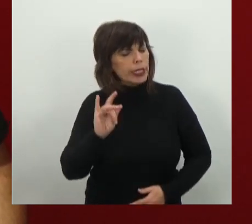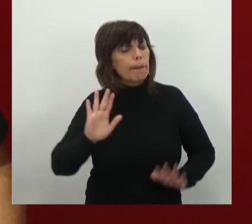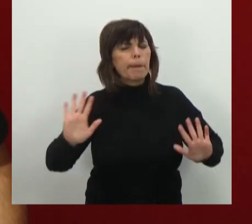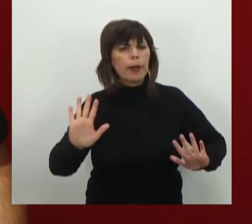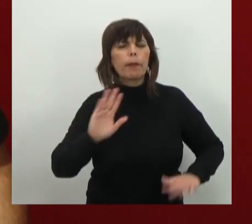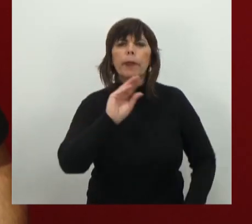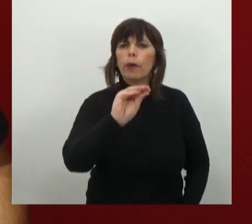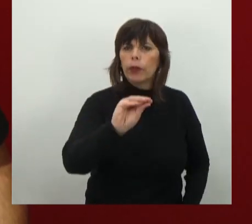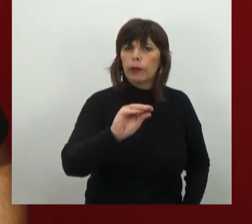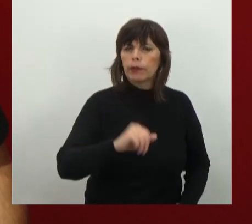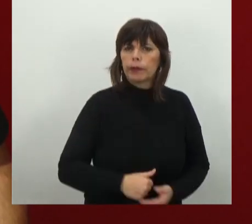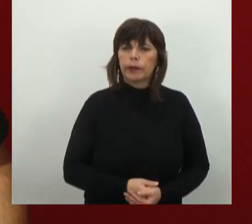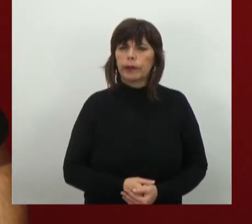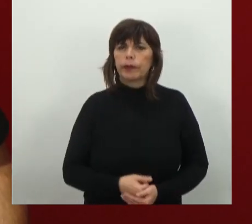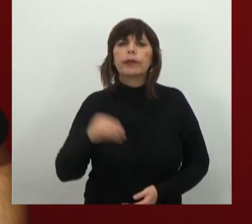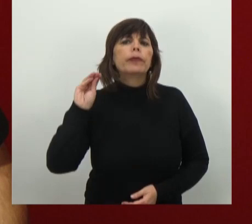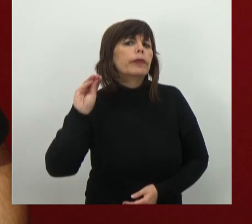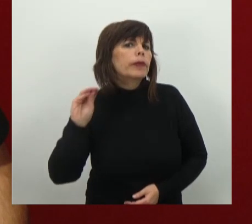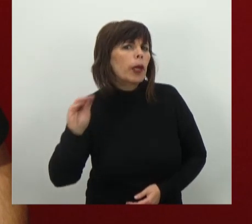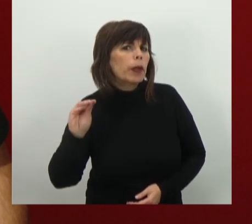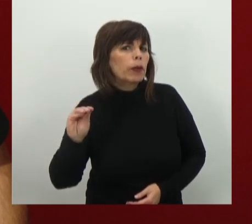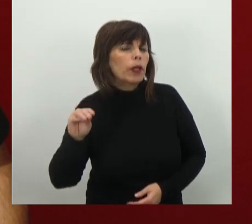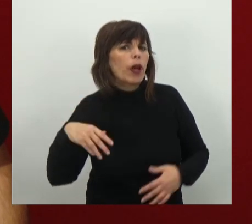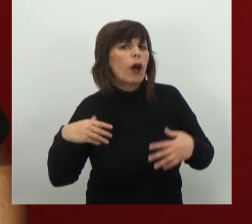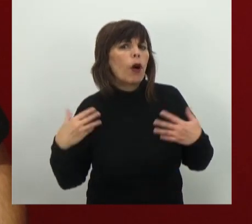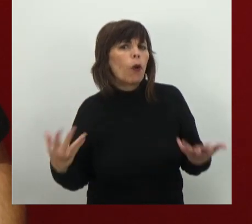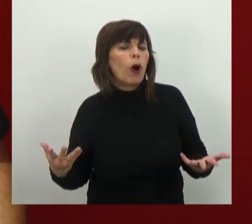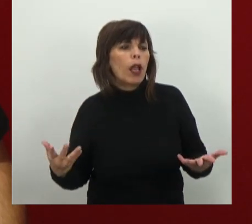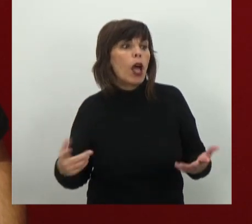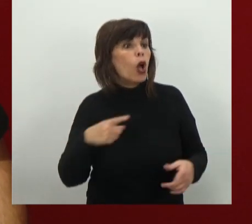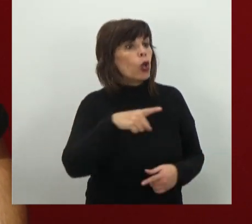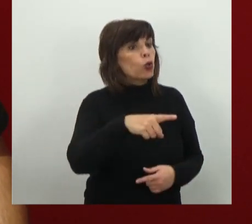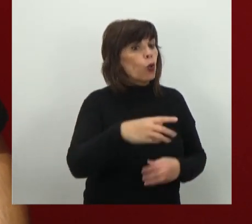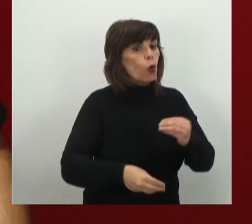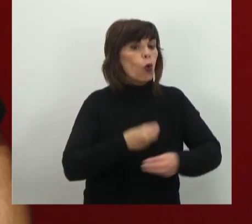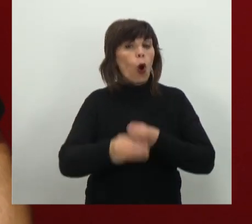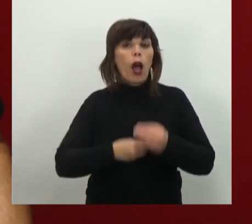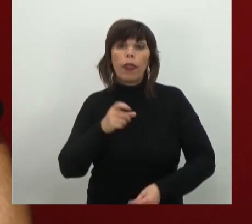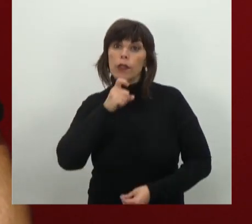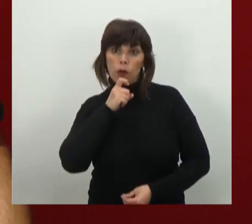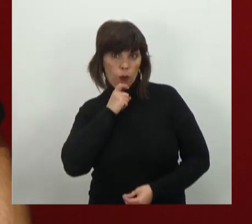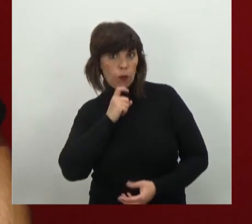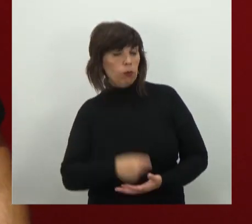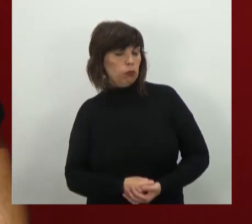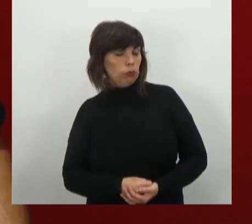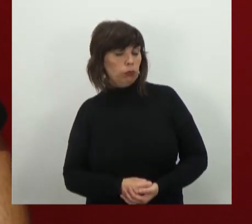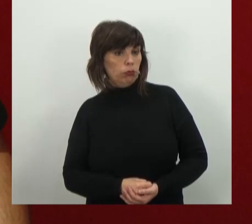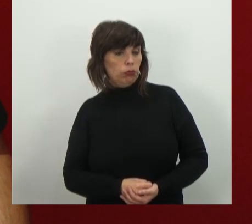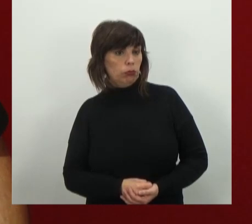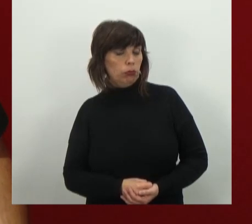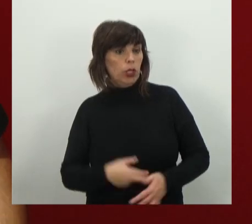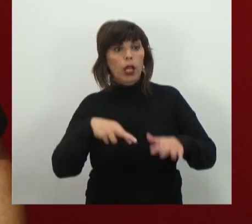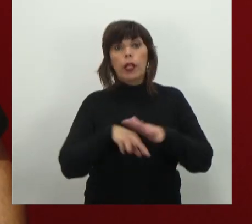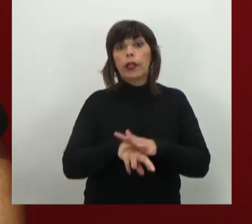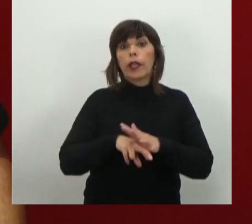pregunta. La pregunta en todo esto es, ¿en qué orden hace las cosas? ¿Con qué